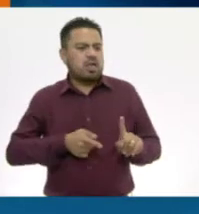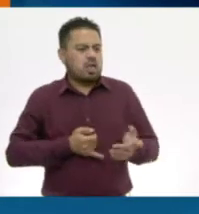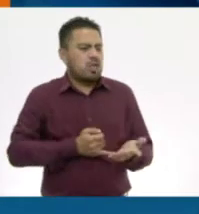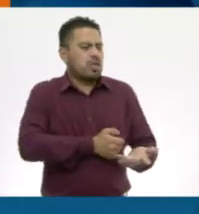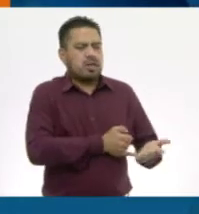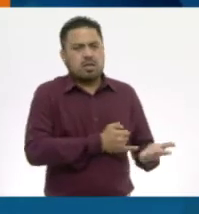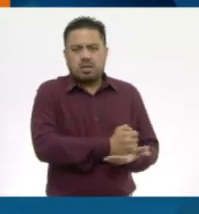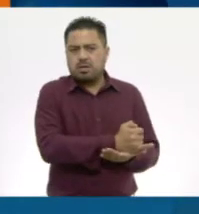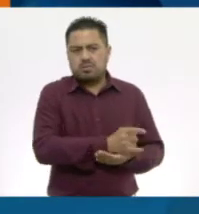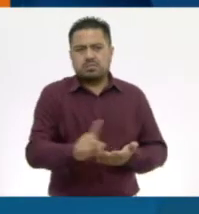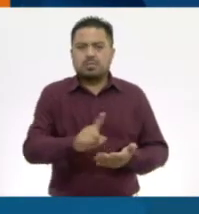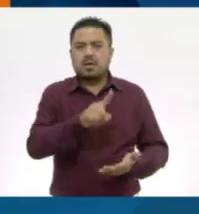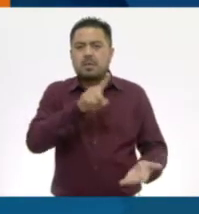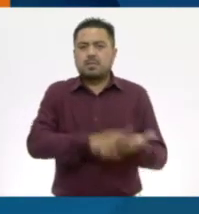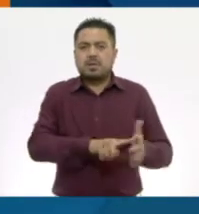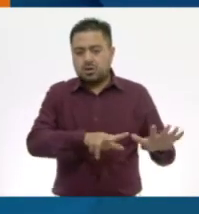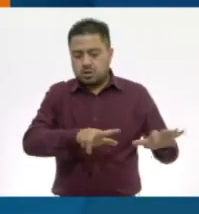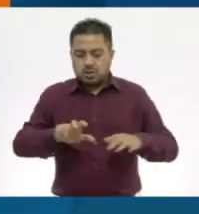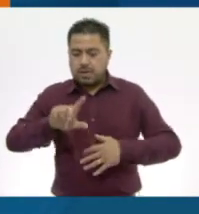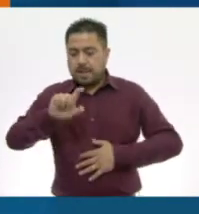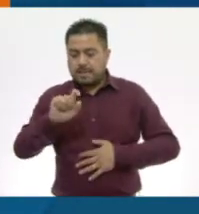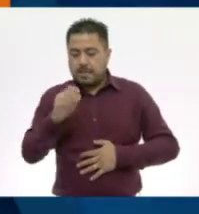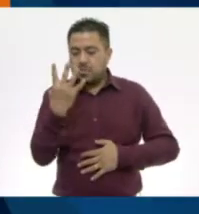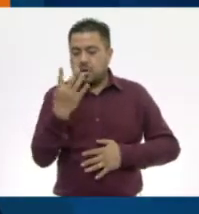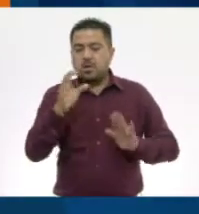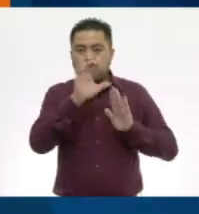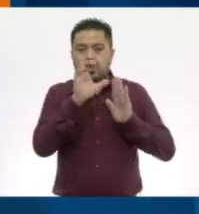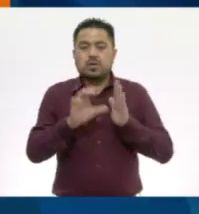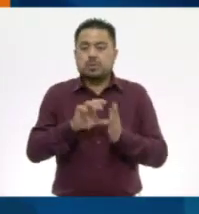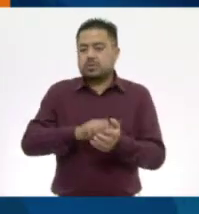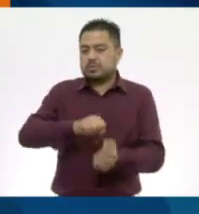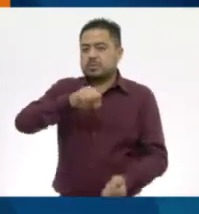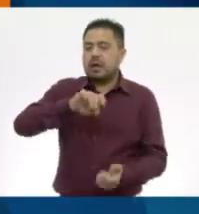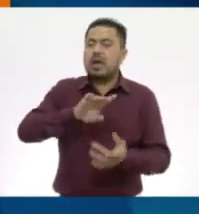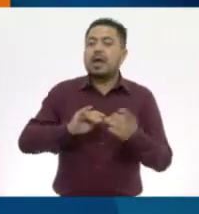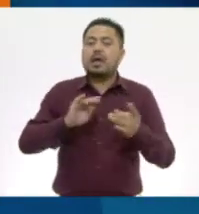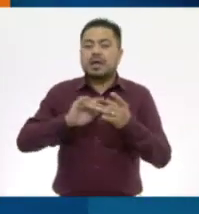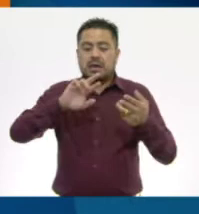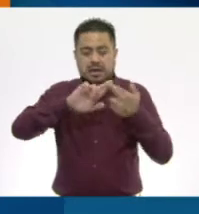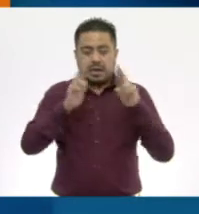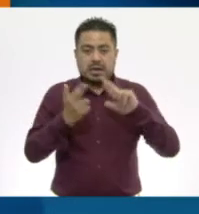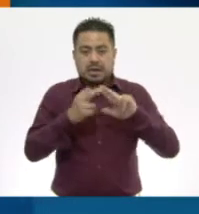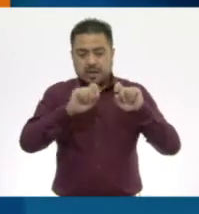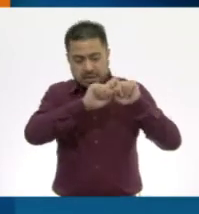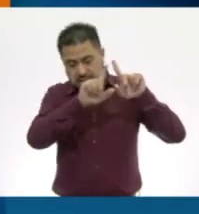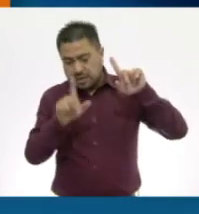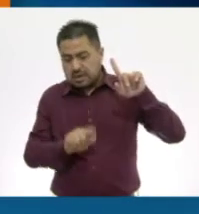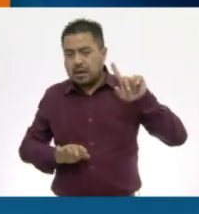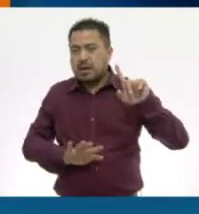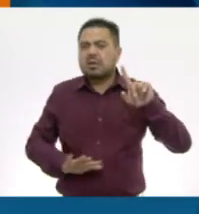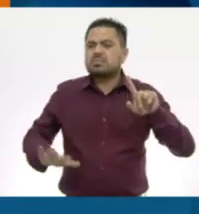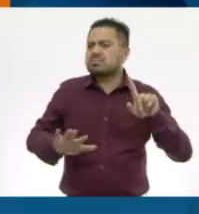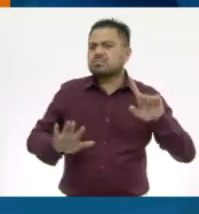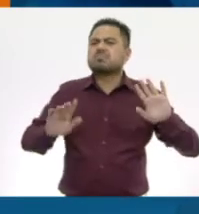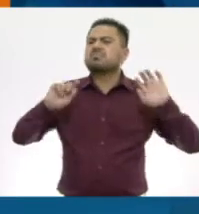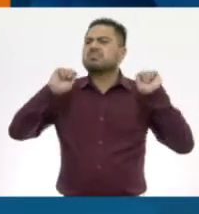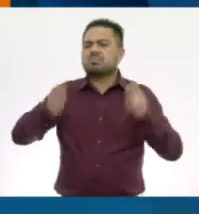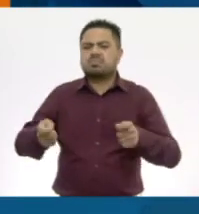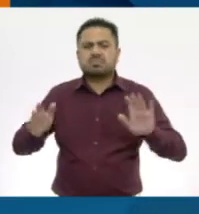decisiones. En 1824, la Constitución decía que la religión de la nación mexicana es y